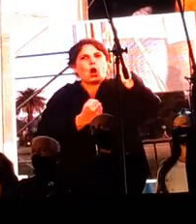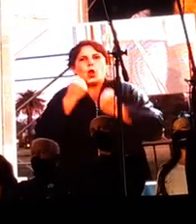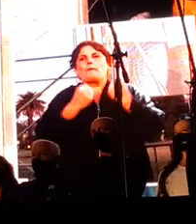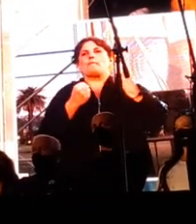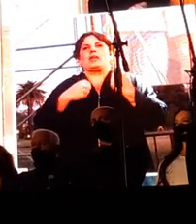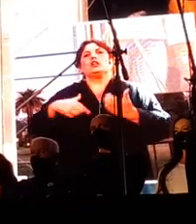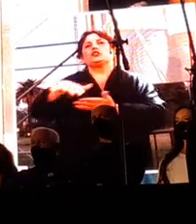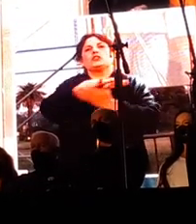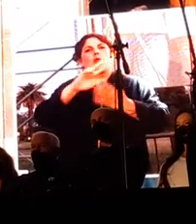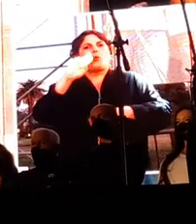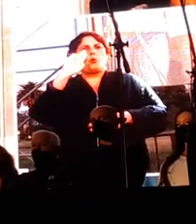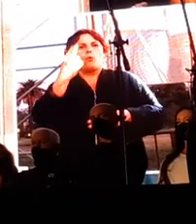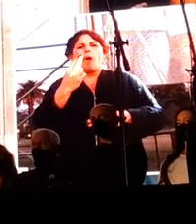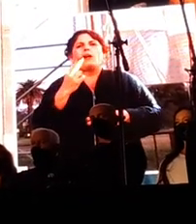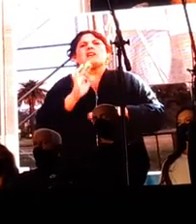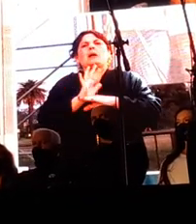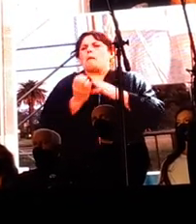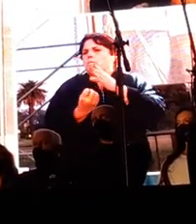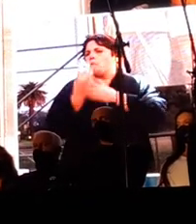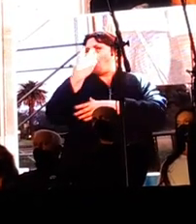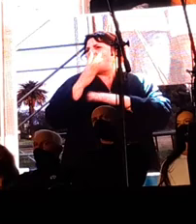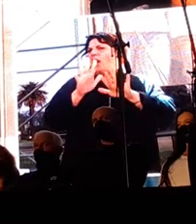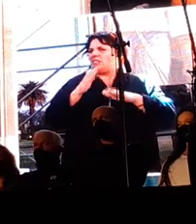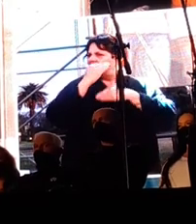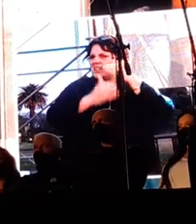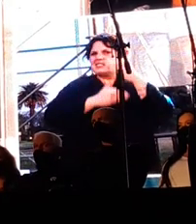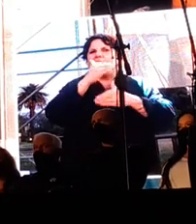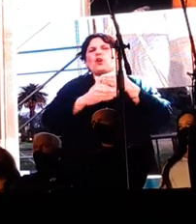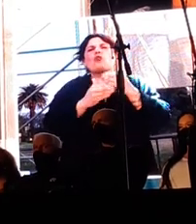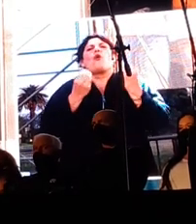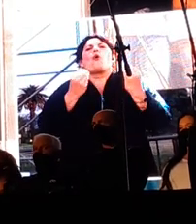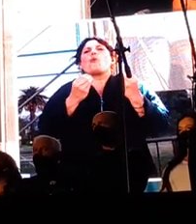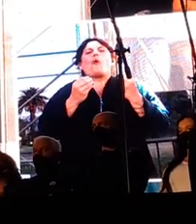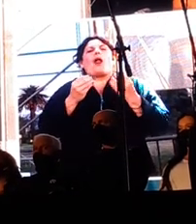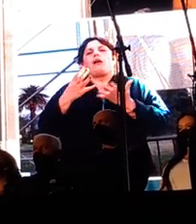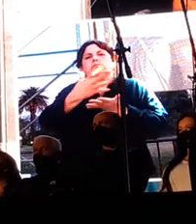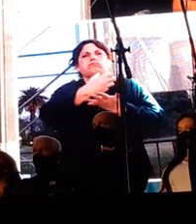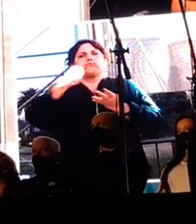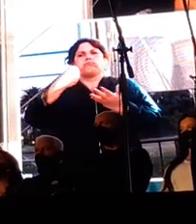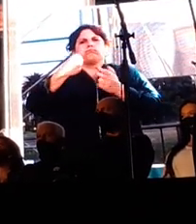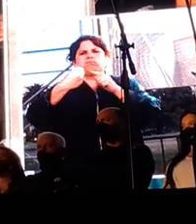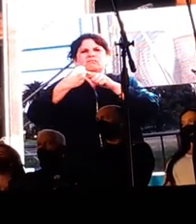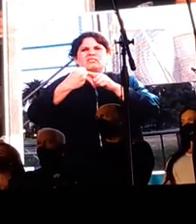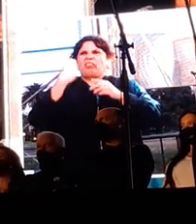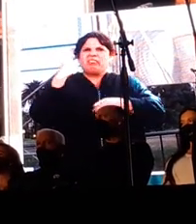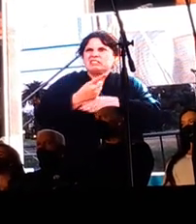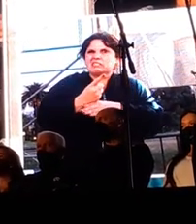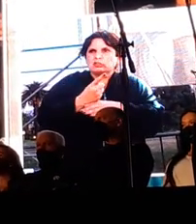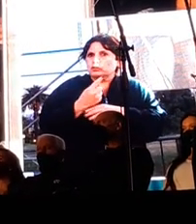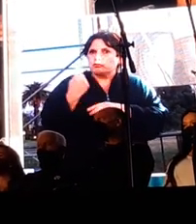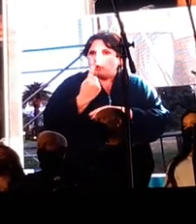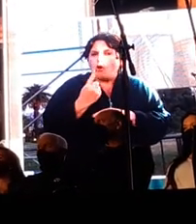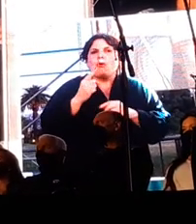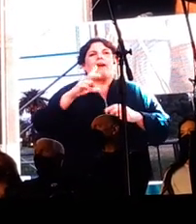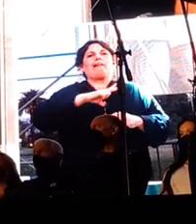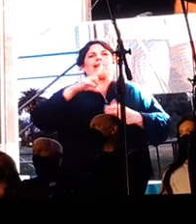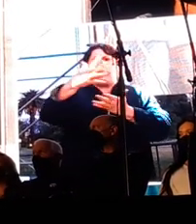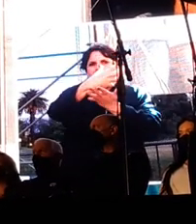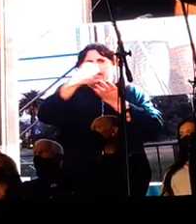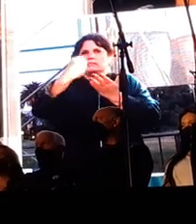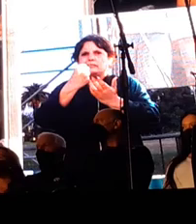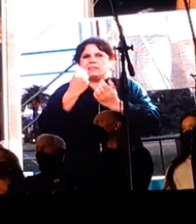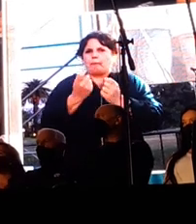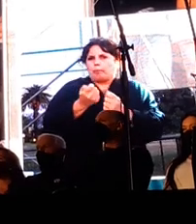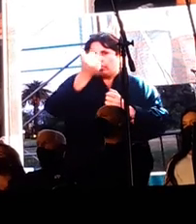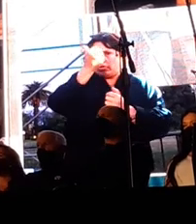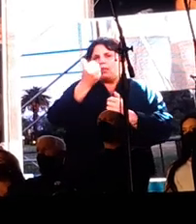sociedad uruguaya que define un modelo de desarrollo basado en la concentración de las decisiones y la riqueza en pocas manos,